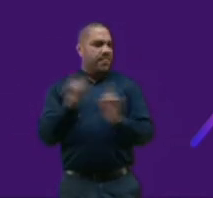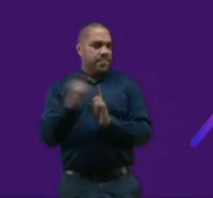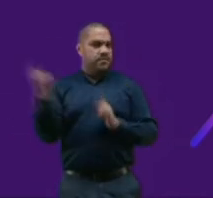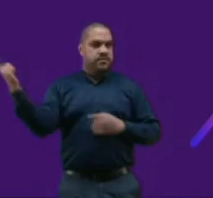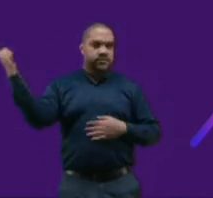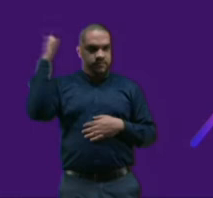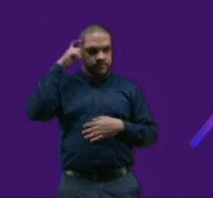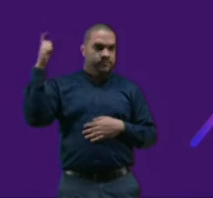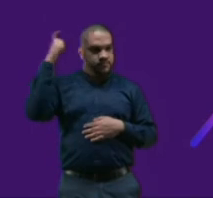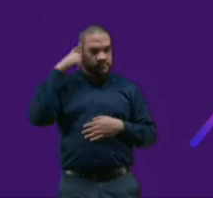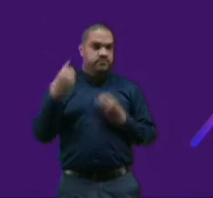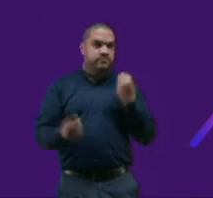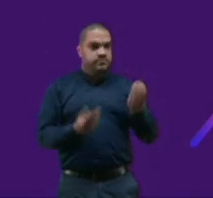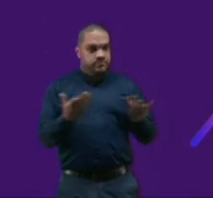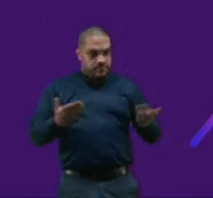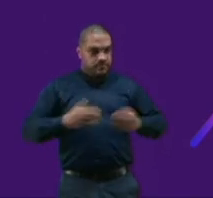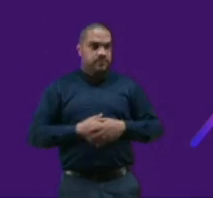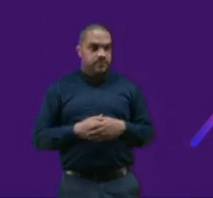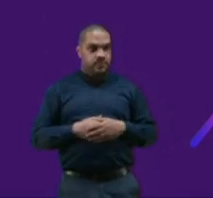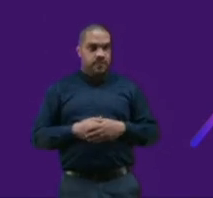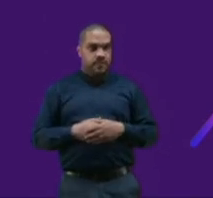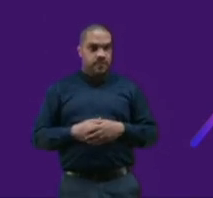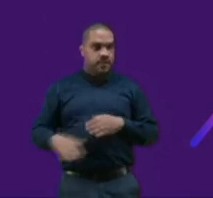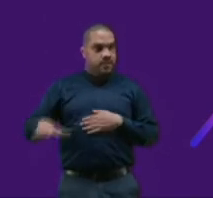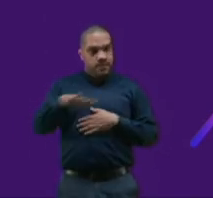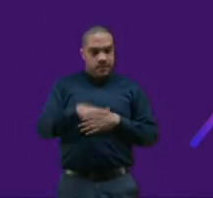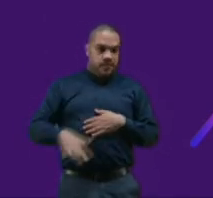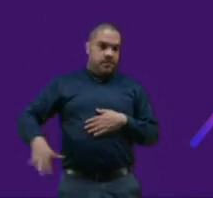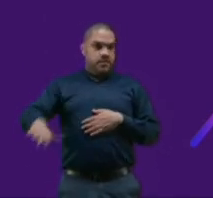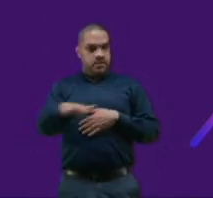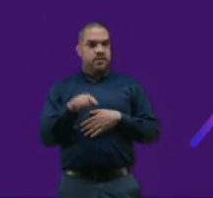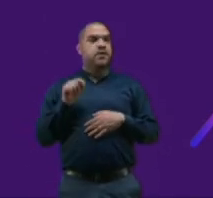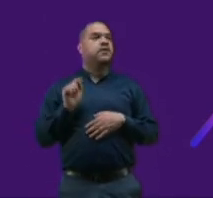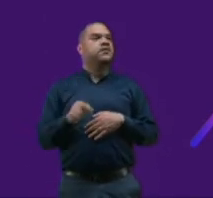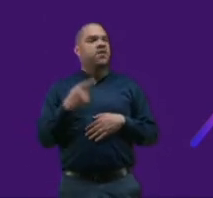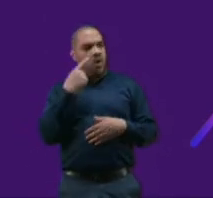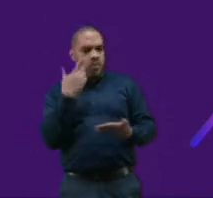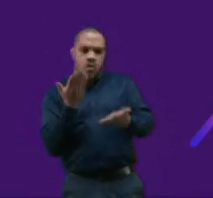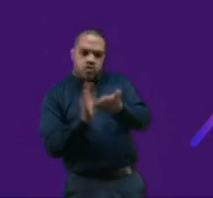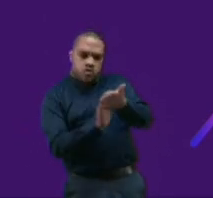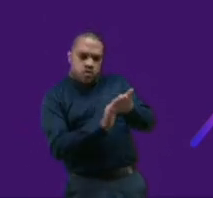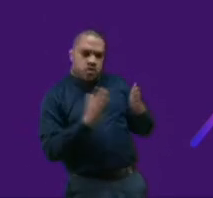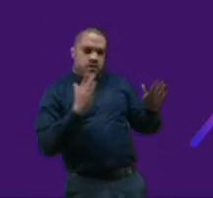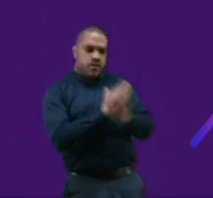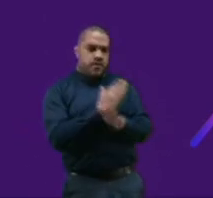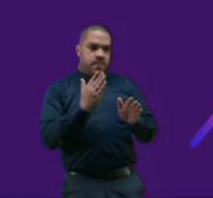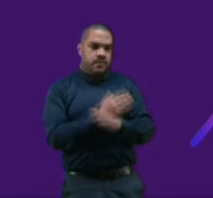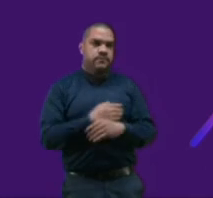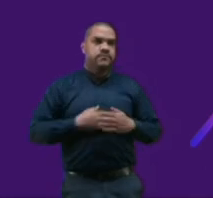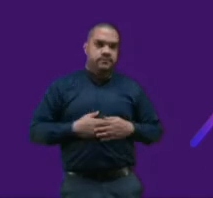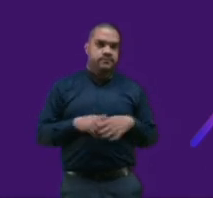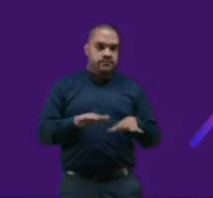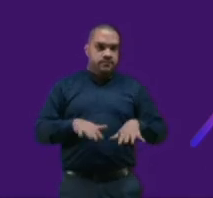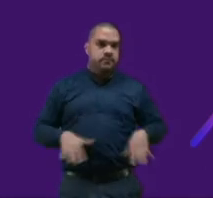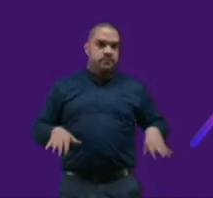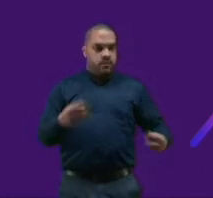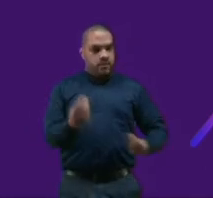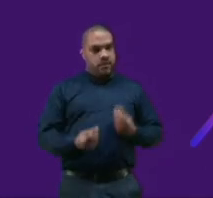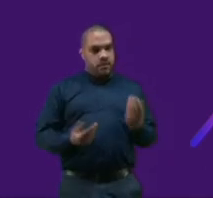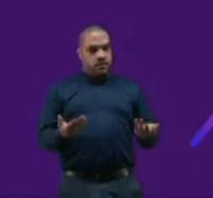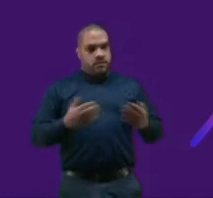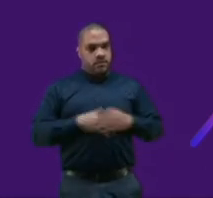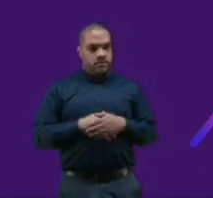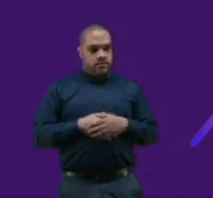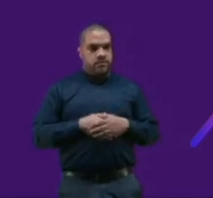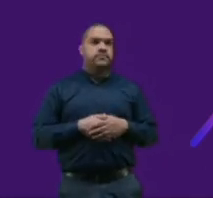ser vivo no es como tratar de buscar una manera de resolver problemas de pronto no de la manera tradicional no simón qué